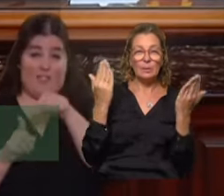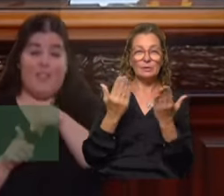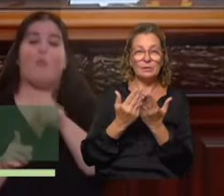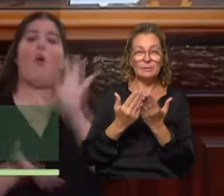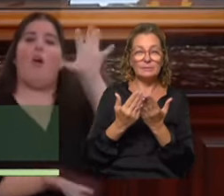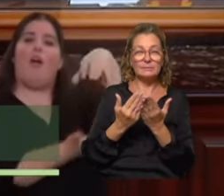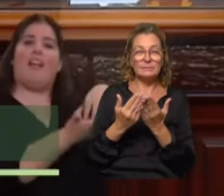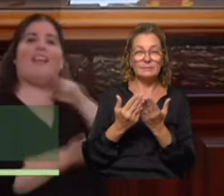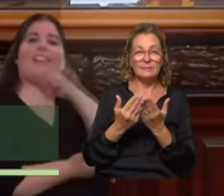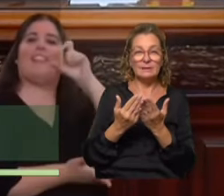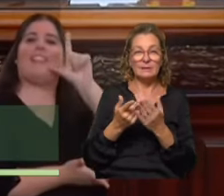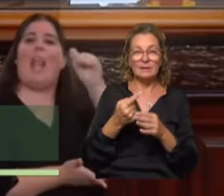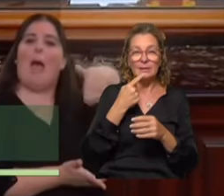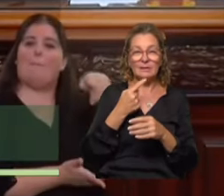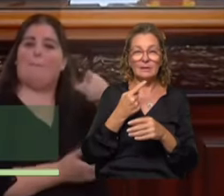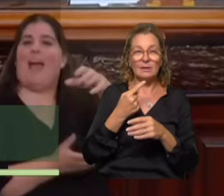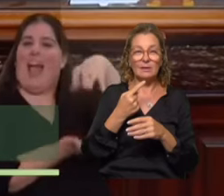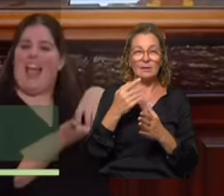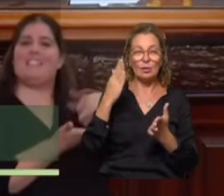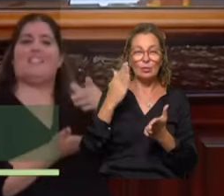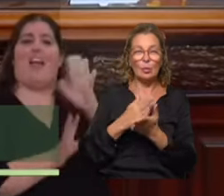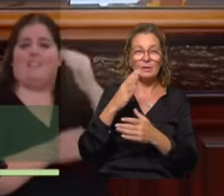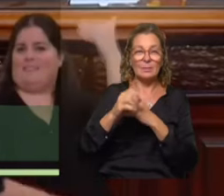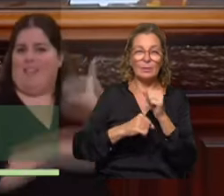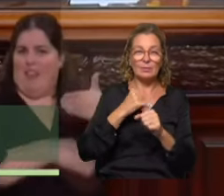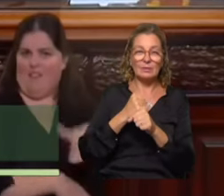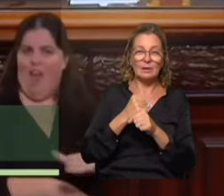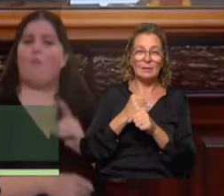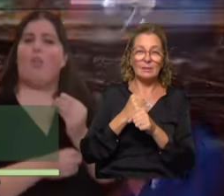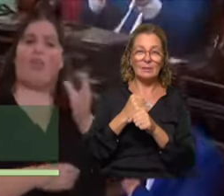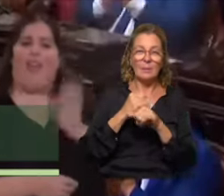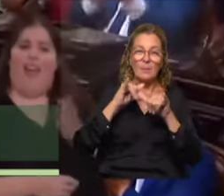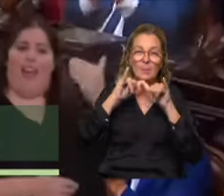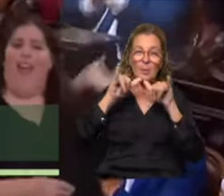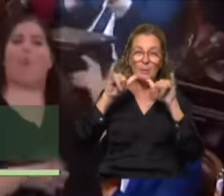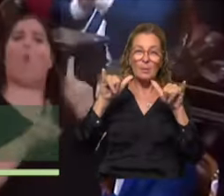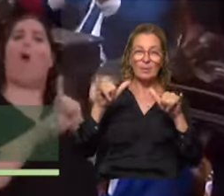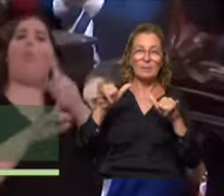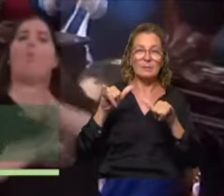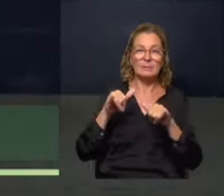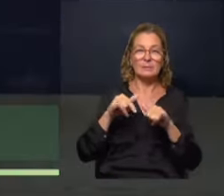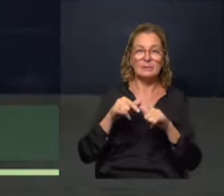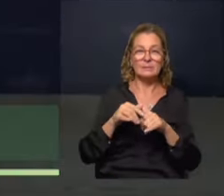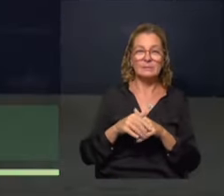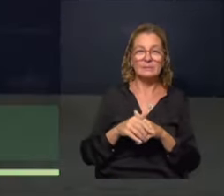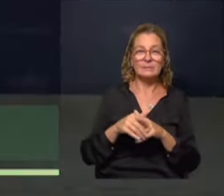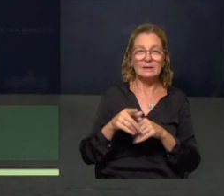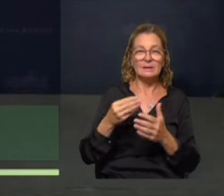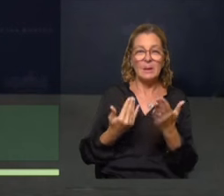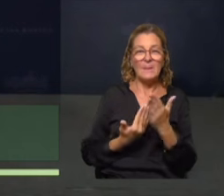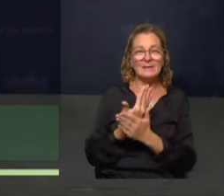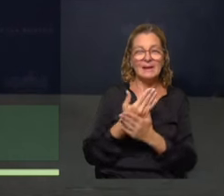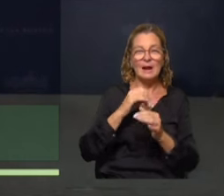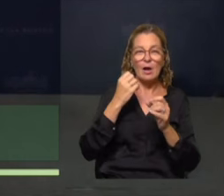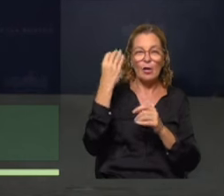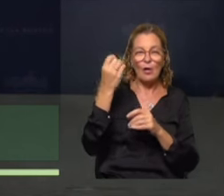TELAM, que ha sido utilizada durante las últimas décadas como agencia de propaganda kirchnerista. Esta mañana, en la